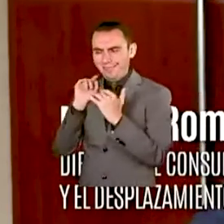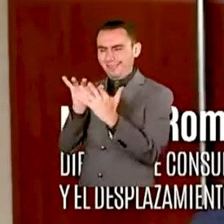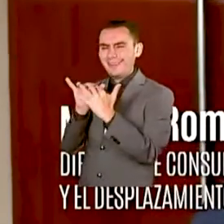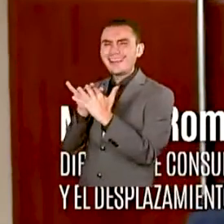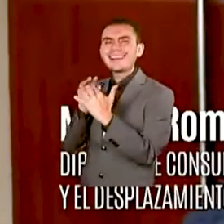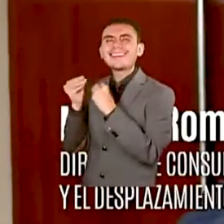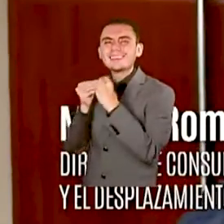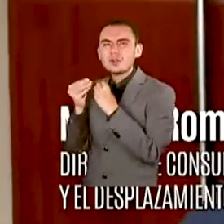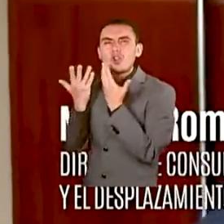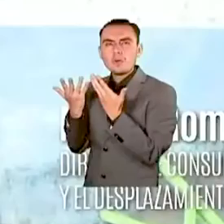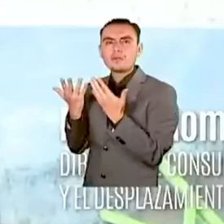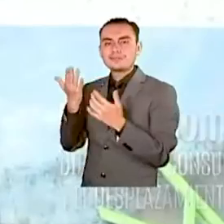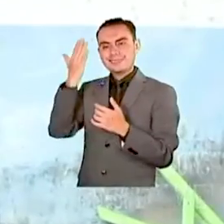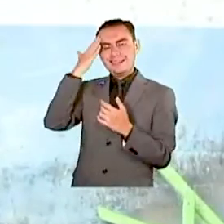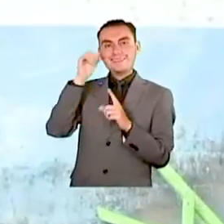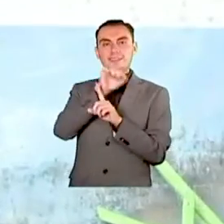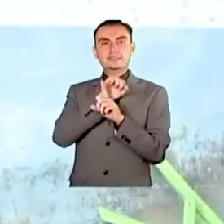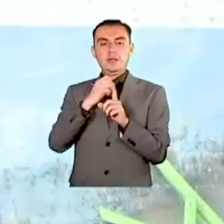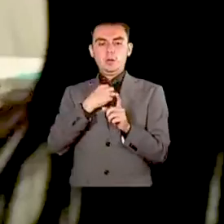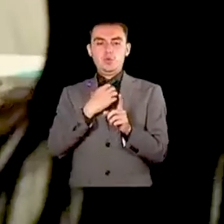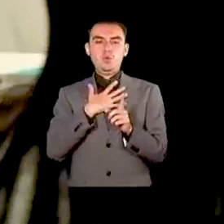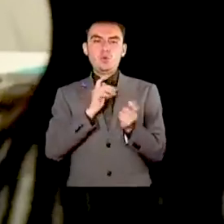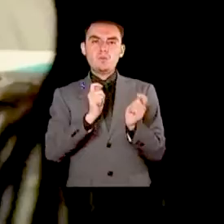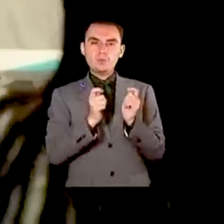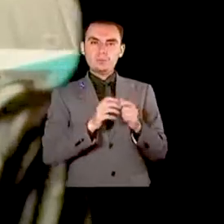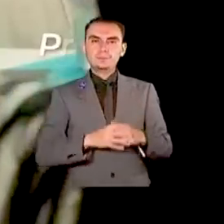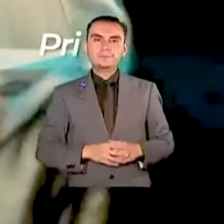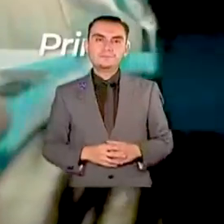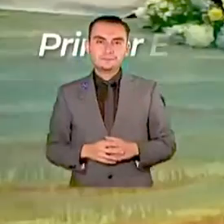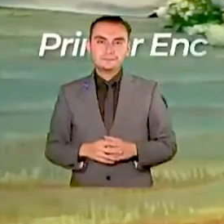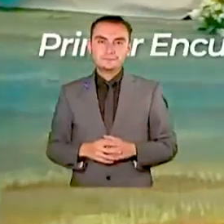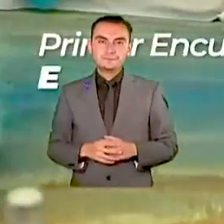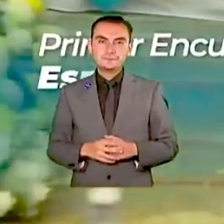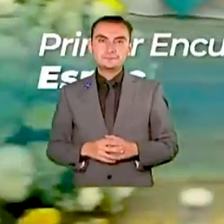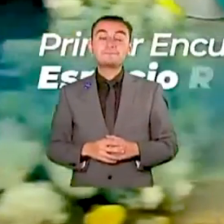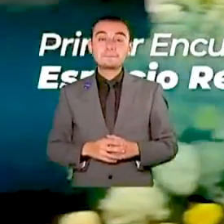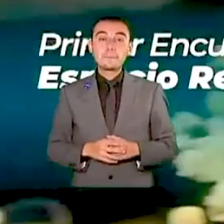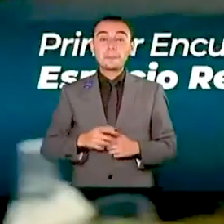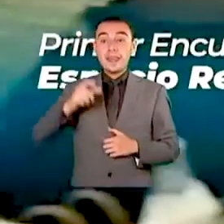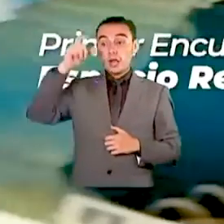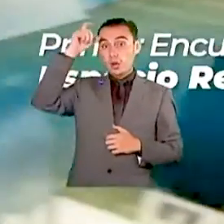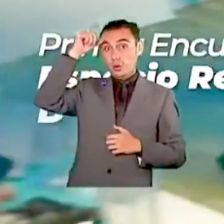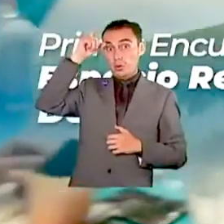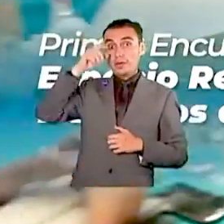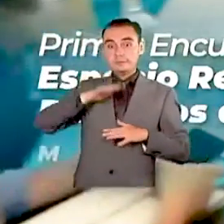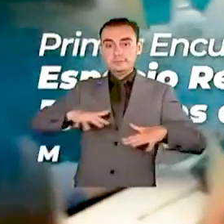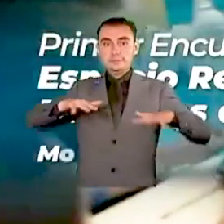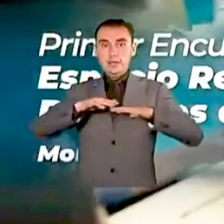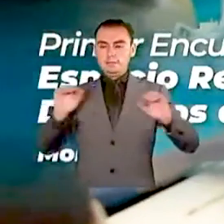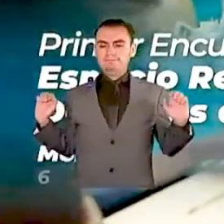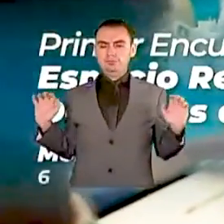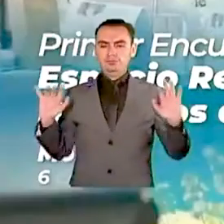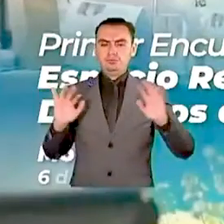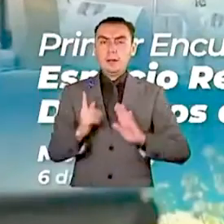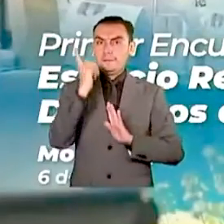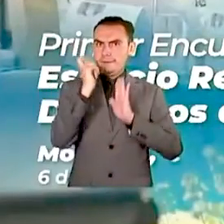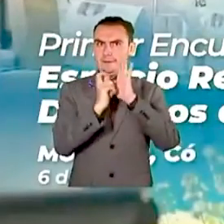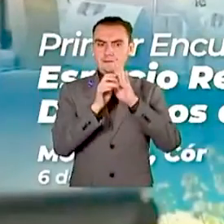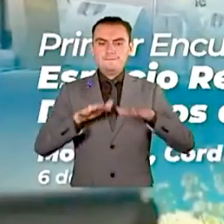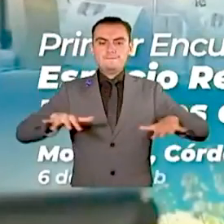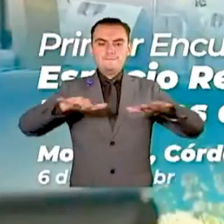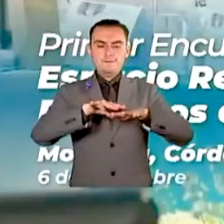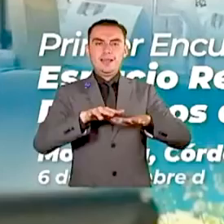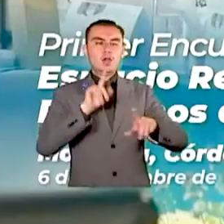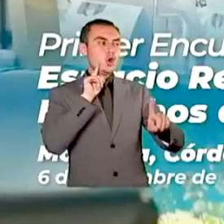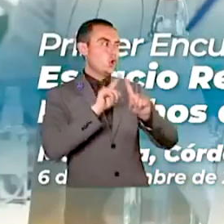la sociedad una oportunidad distinta de enfrentar los conflictos. Hicimos en Córdoba el primer encuentro Espacio Regional para la Promoción de los Derechos de